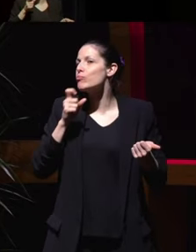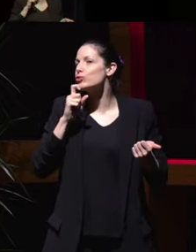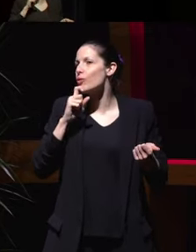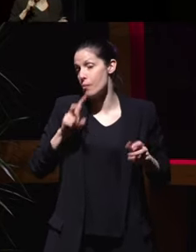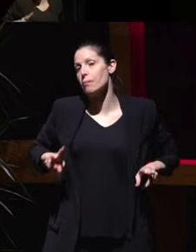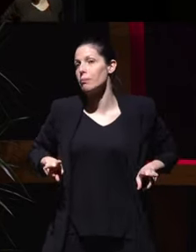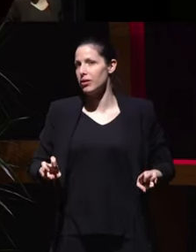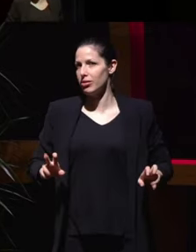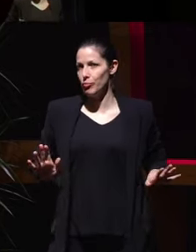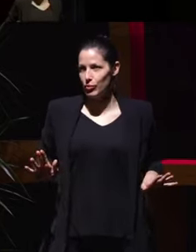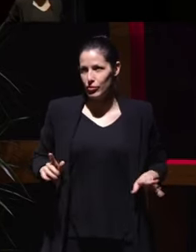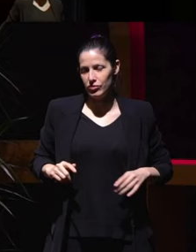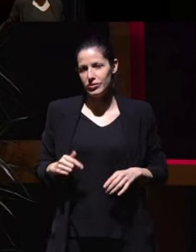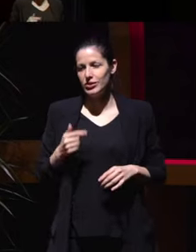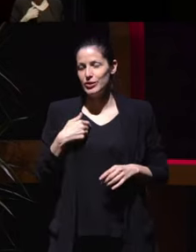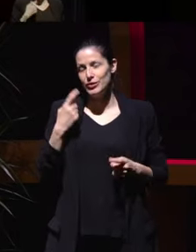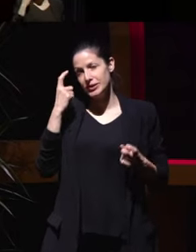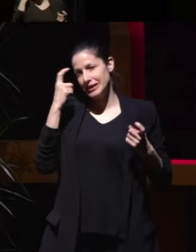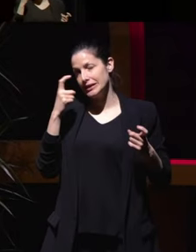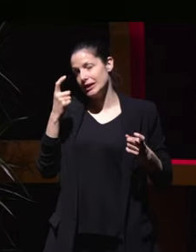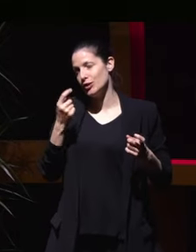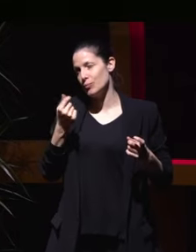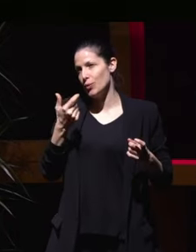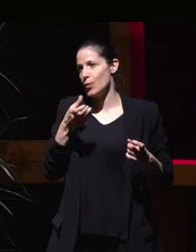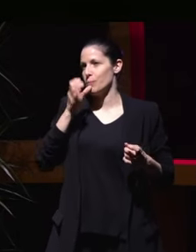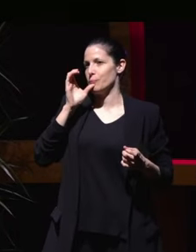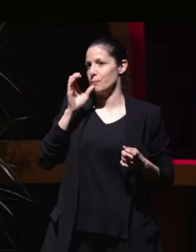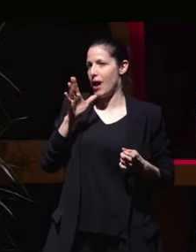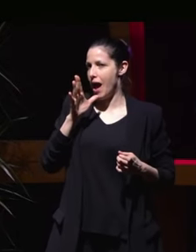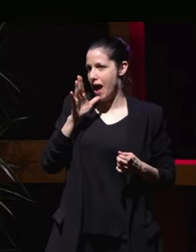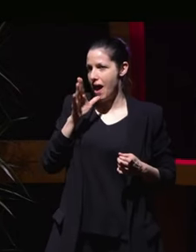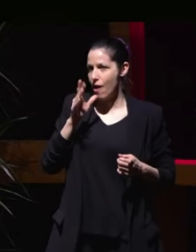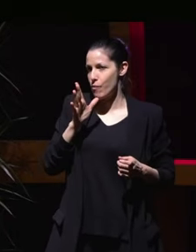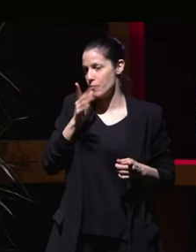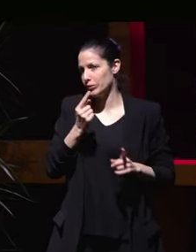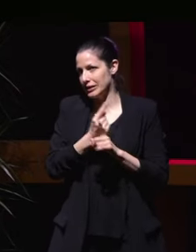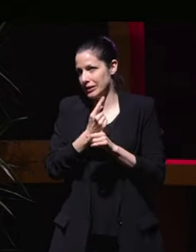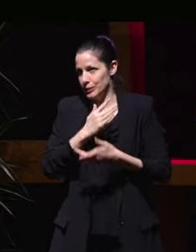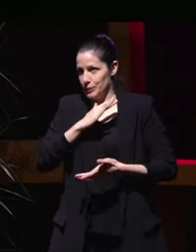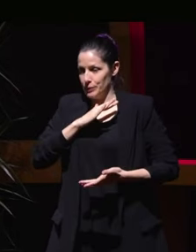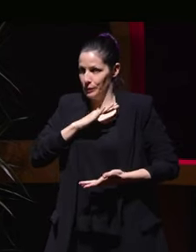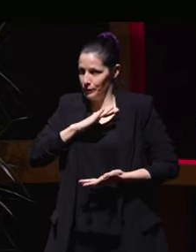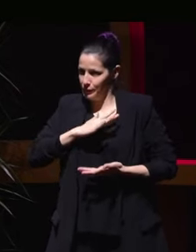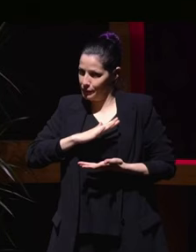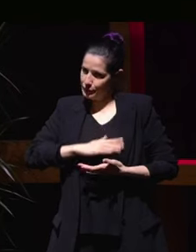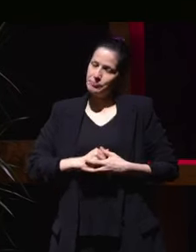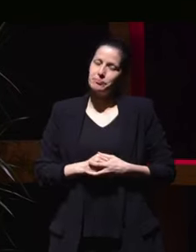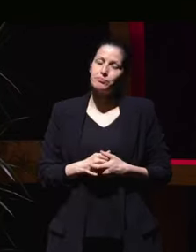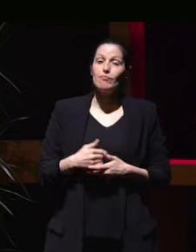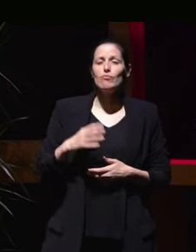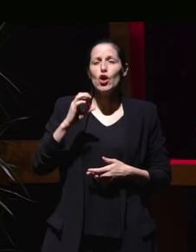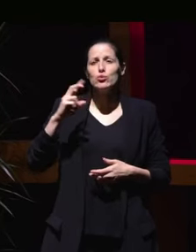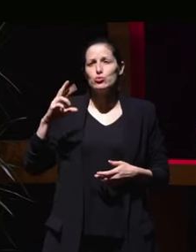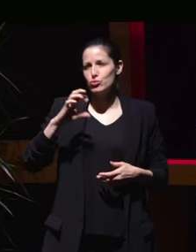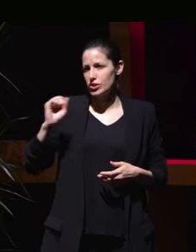Bueno, voy a templar los nervios con un poquito de agua, porque cuando Susana me llamó y me propuso estar